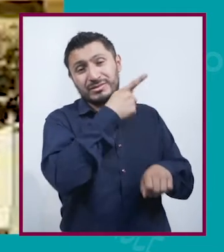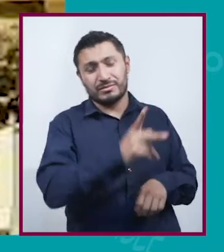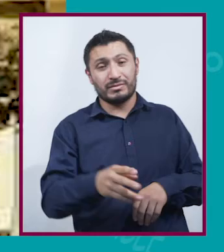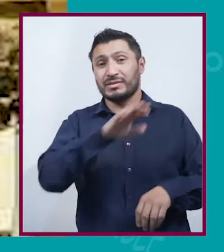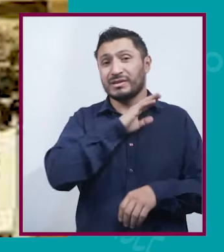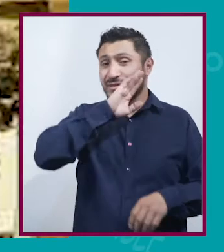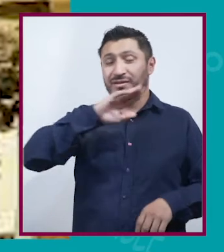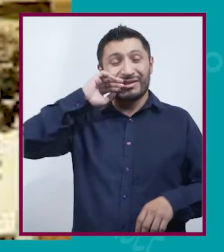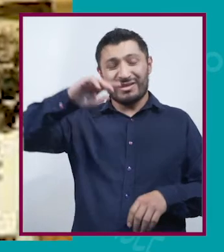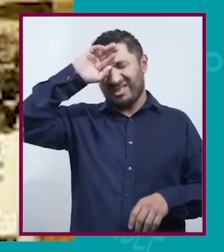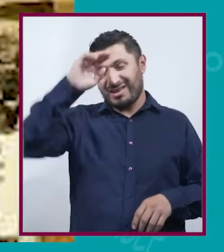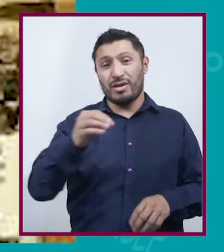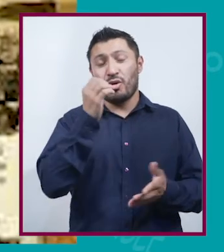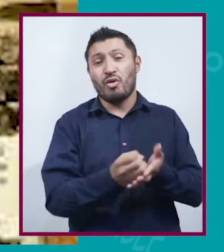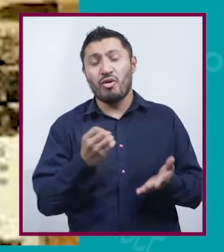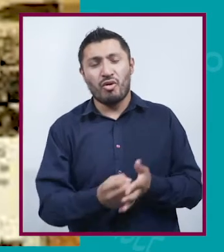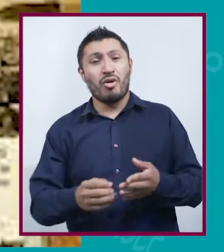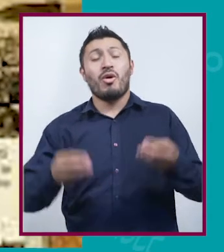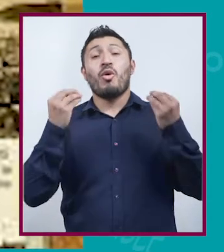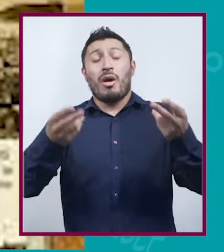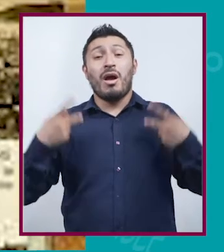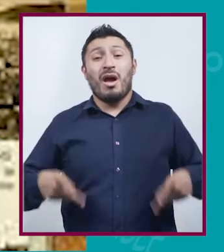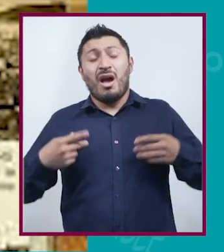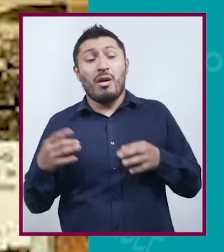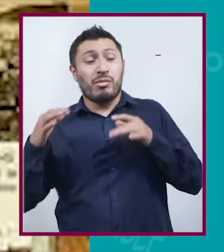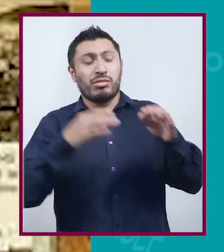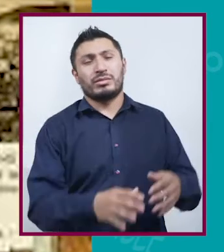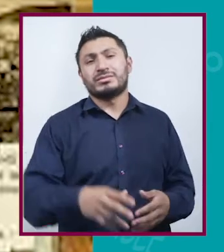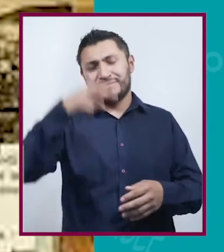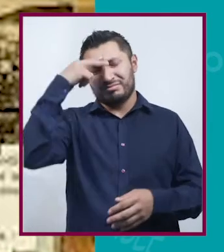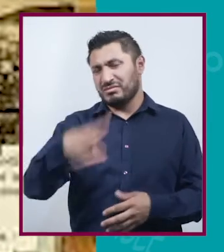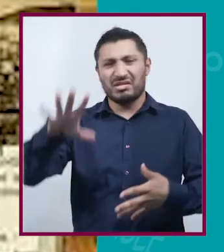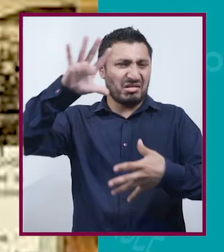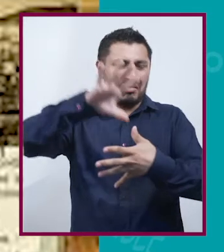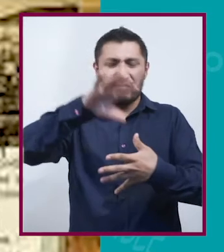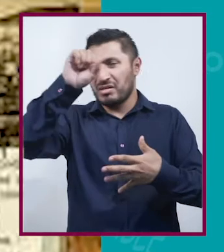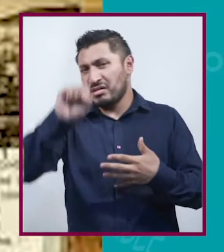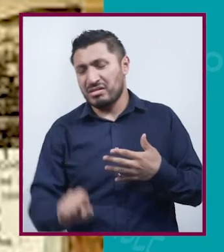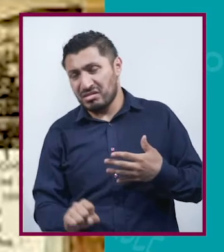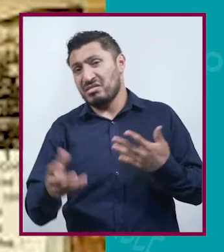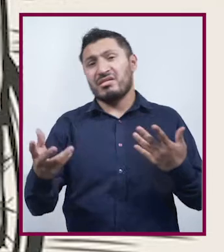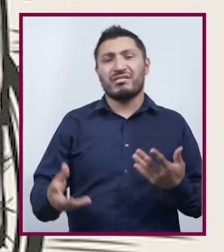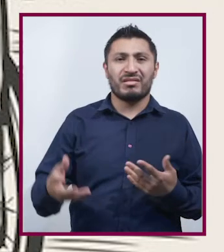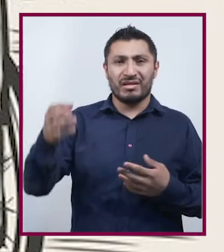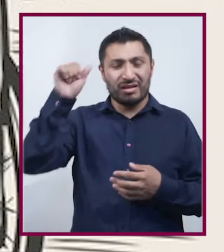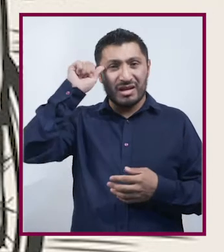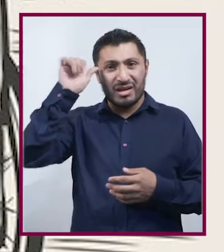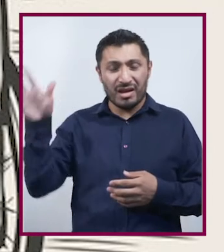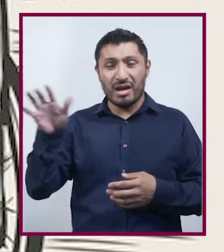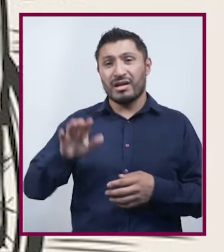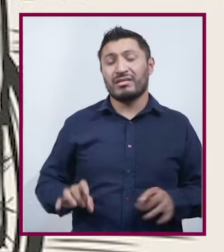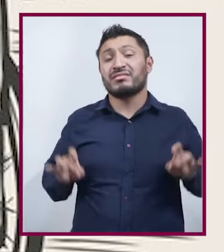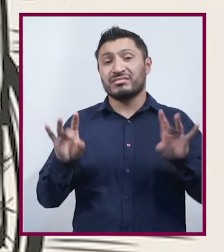oro contagió a decenas de miles de personas de México, América Latina, Europa, Australia y Asia. Así fue